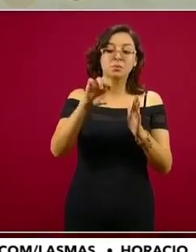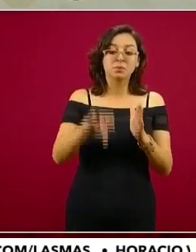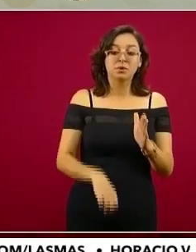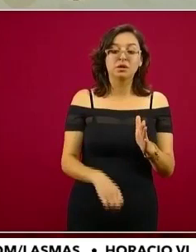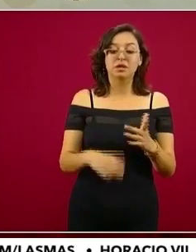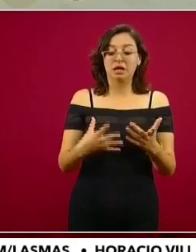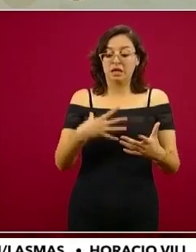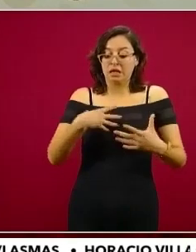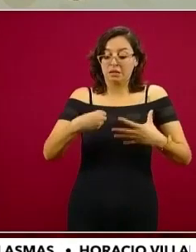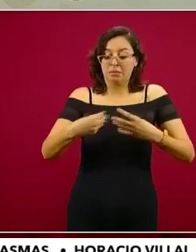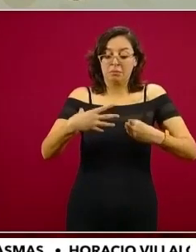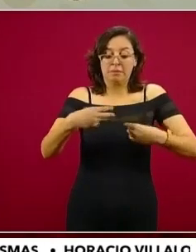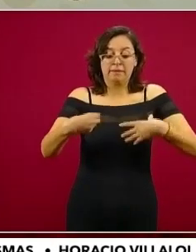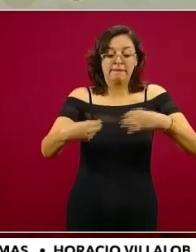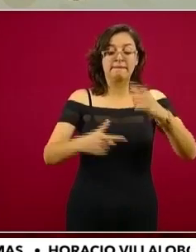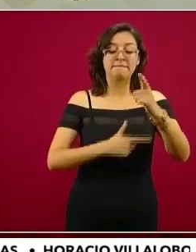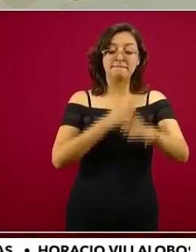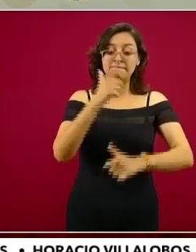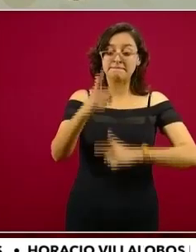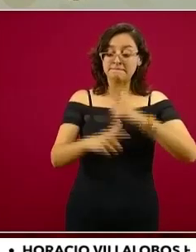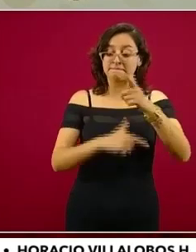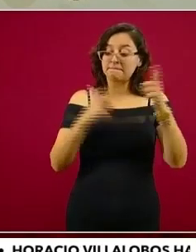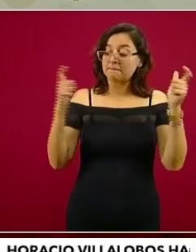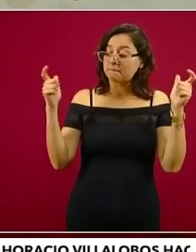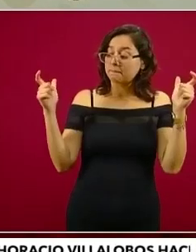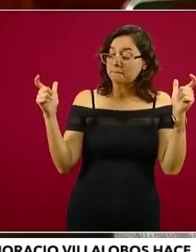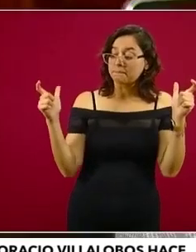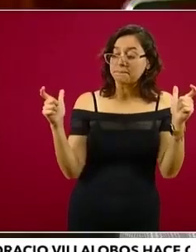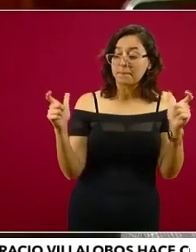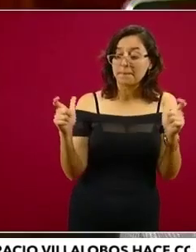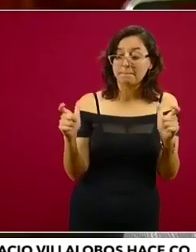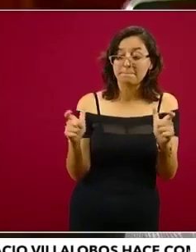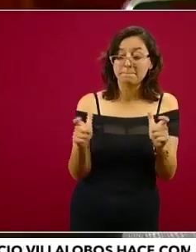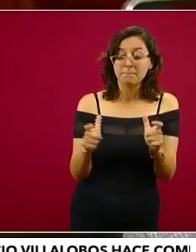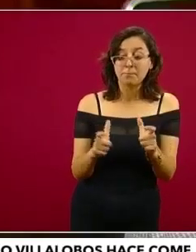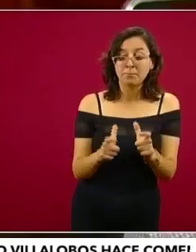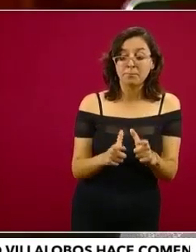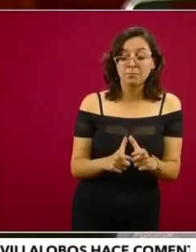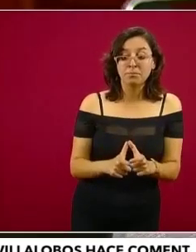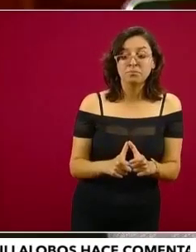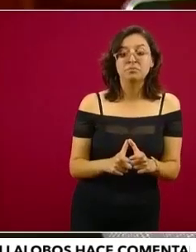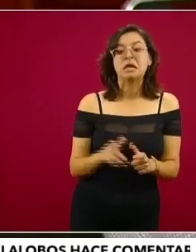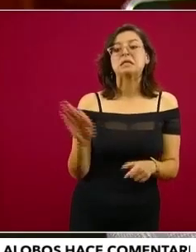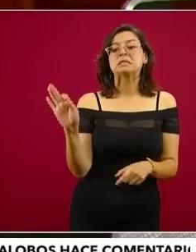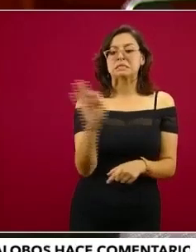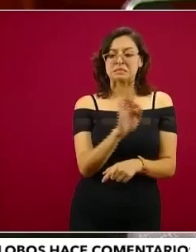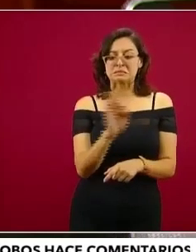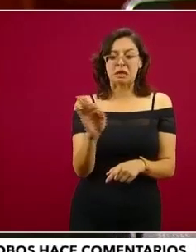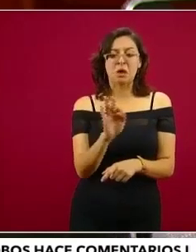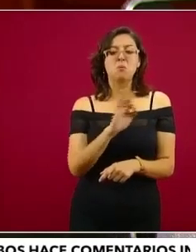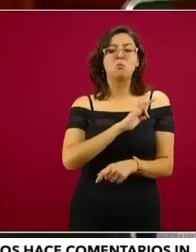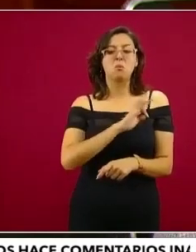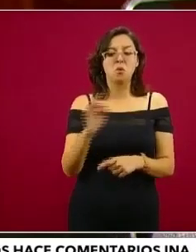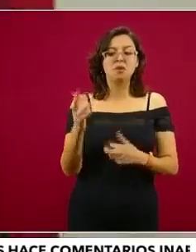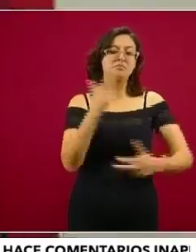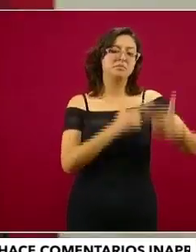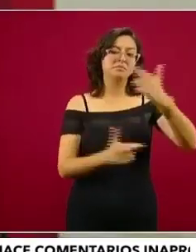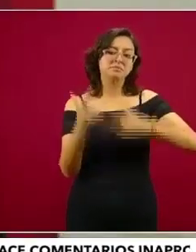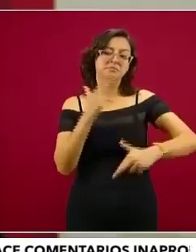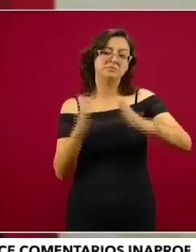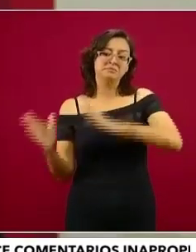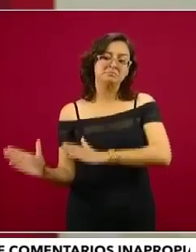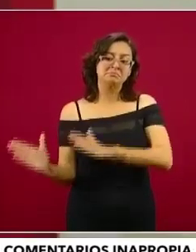la velocidad de casos por día, puede volverse útil el reactivar un mecanismo de